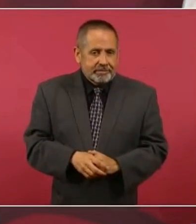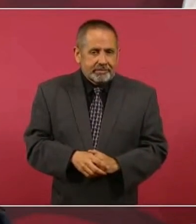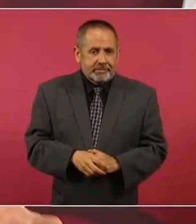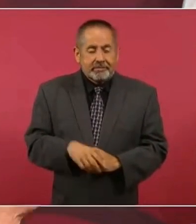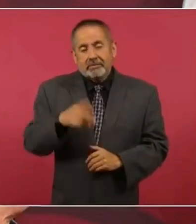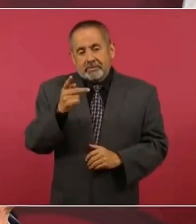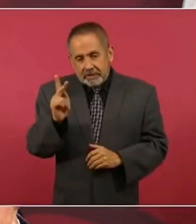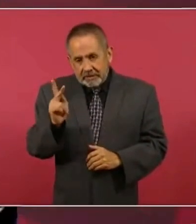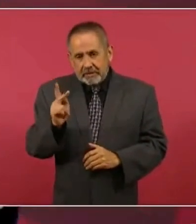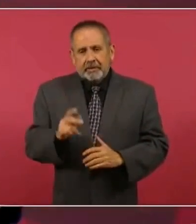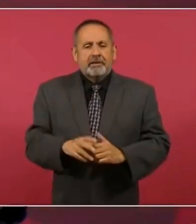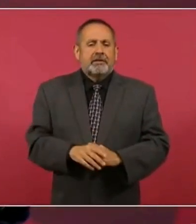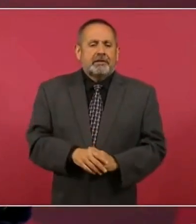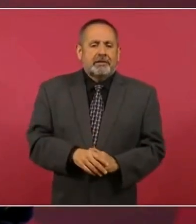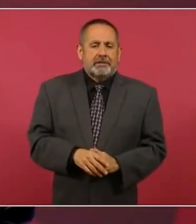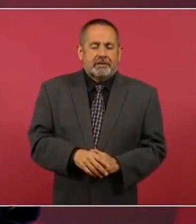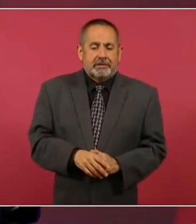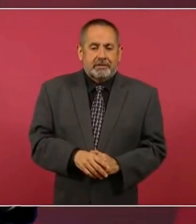Pero